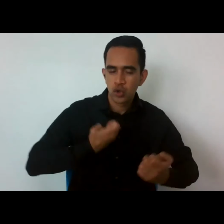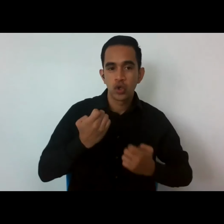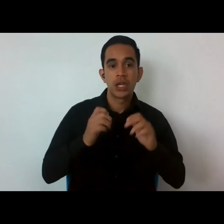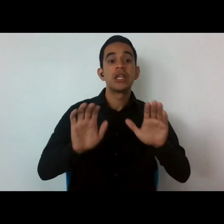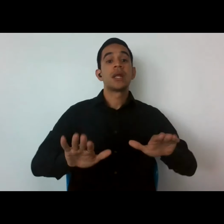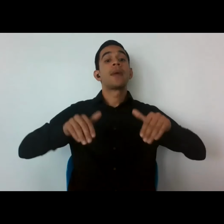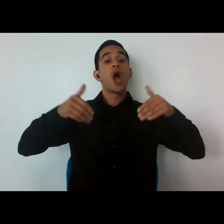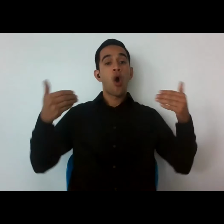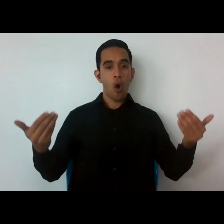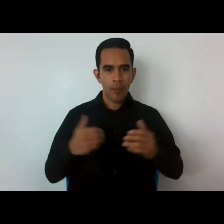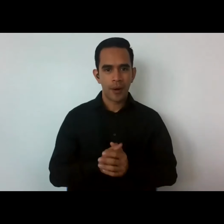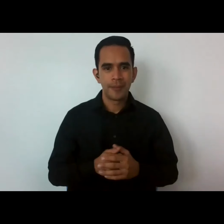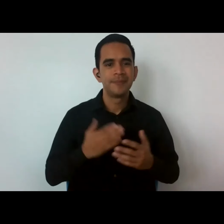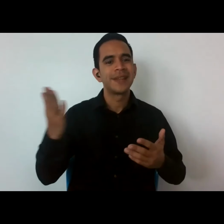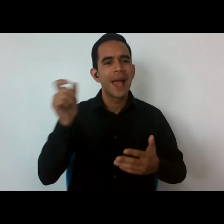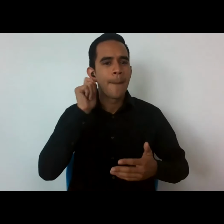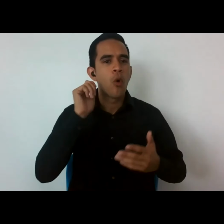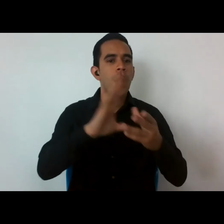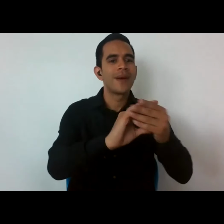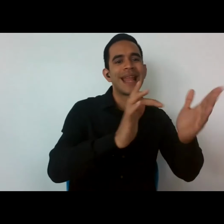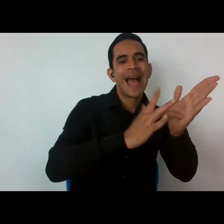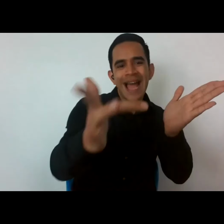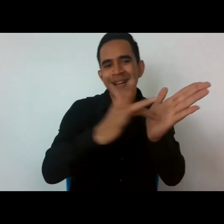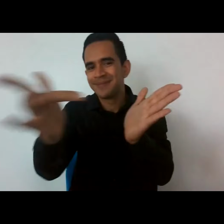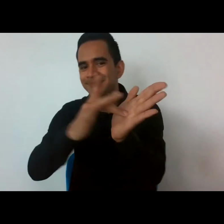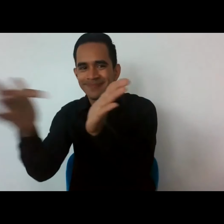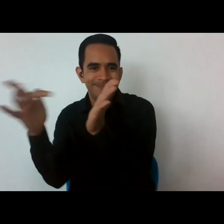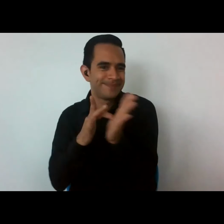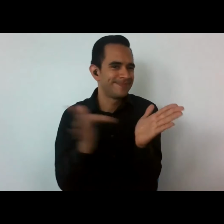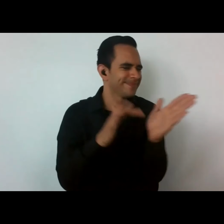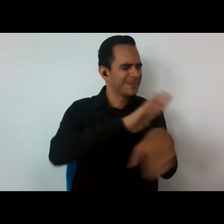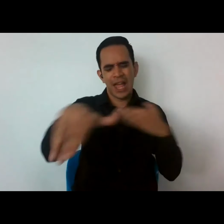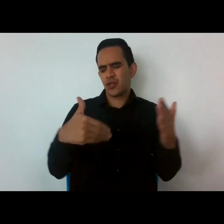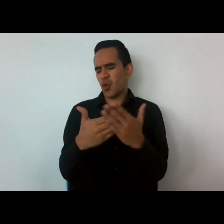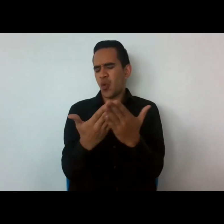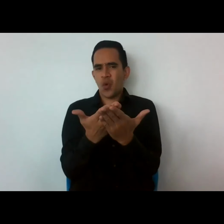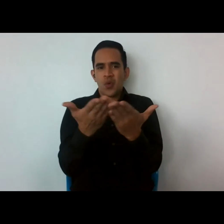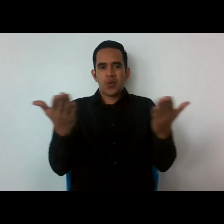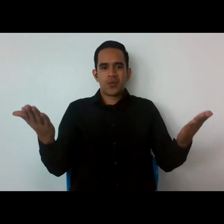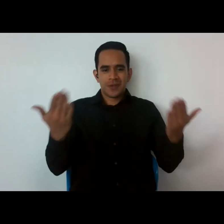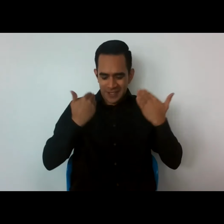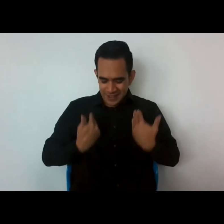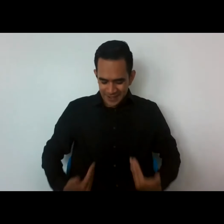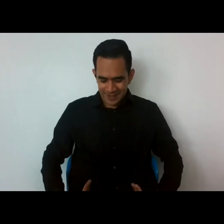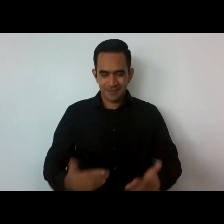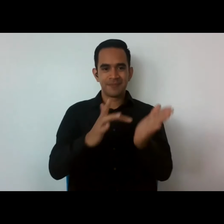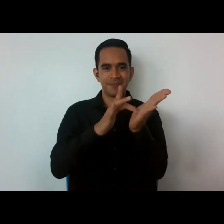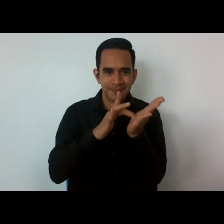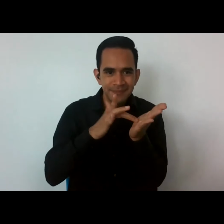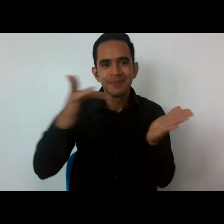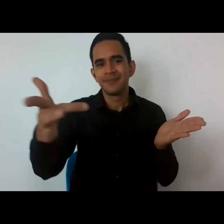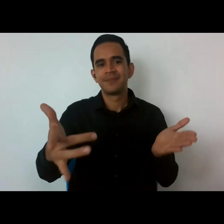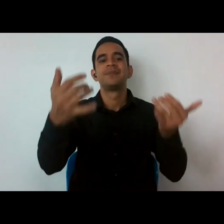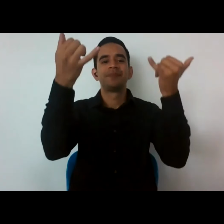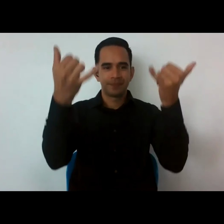Gracias, gracias, gracias, gracias, infinitas gracias a todos. De verdad que muy agradecida. Gracias por la mañana de hoy